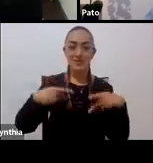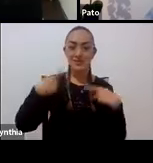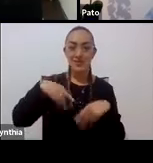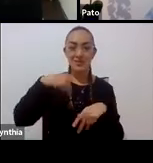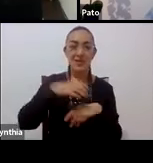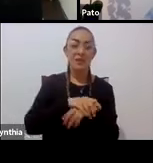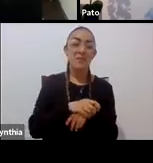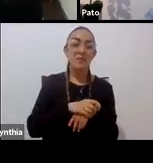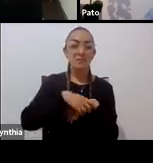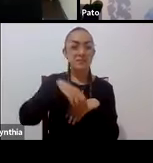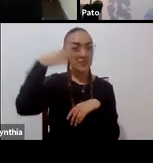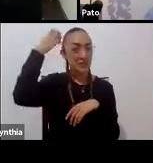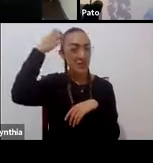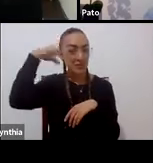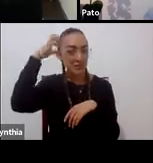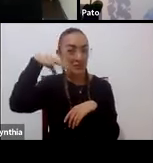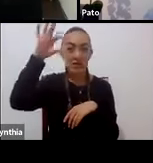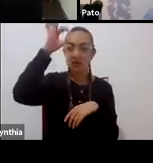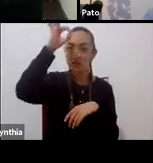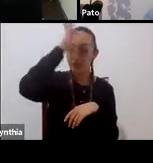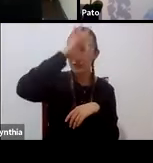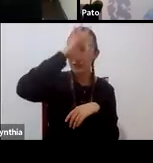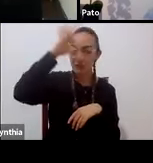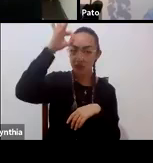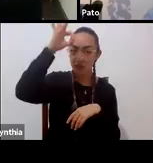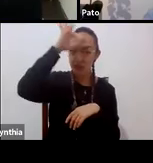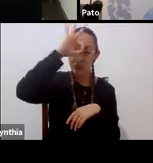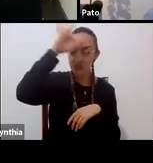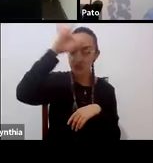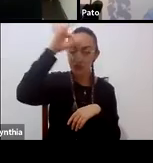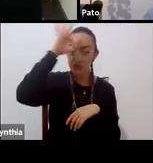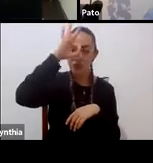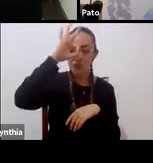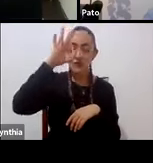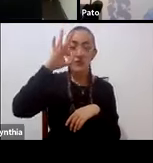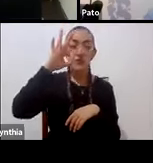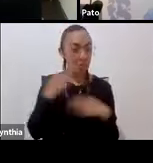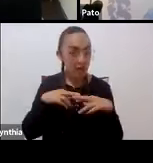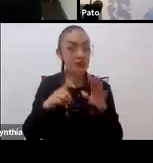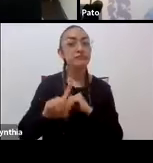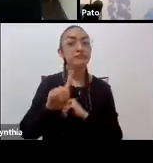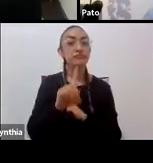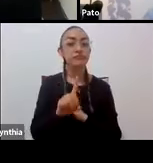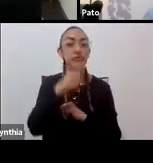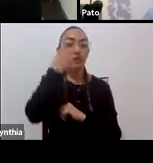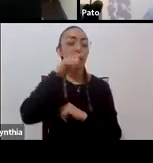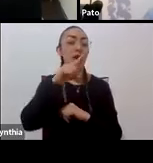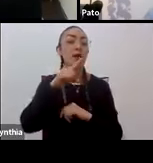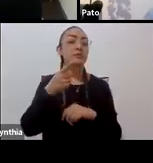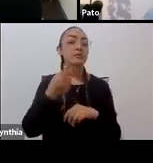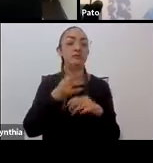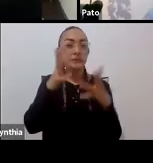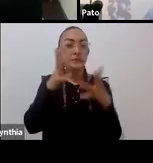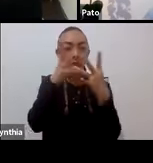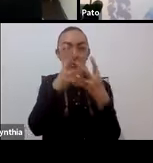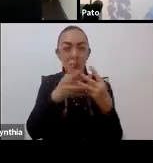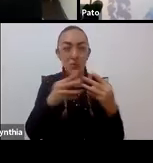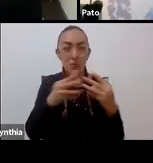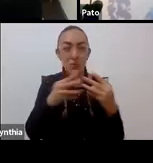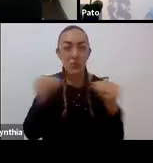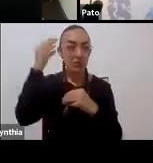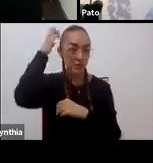argumentar, contraargumentar y extraer conclusiones compartidas, ¿no? Reflexionar sobre la experiencia de vida,